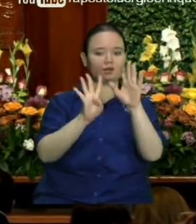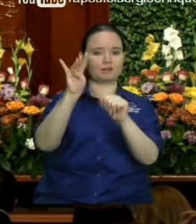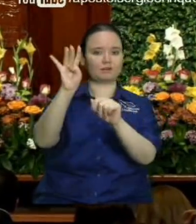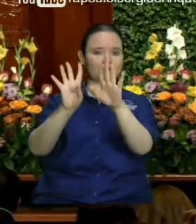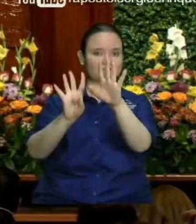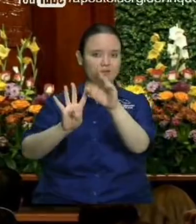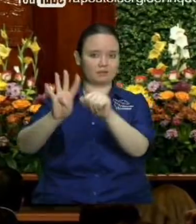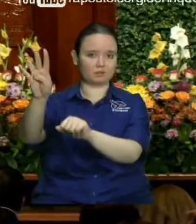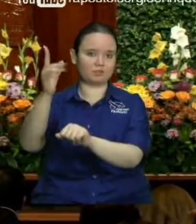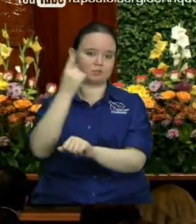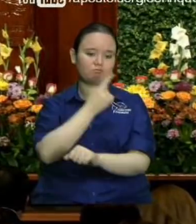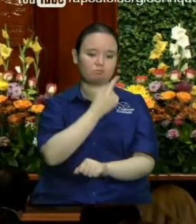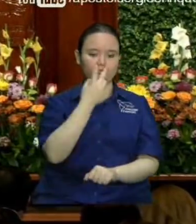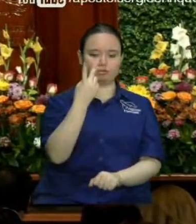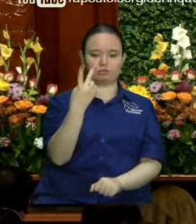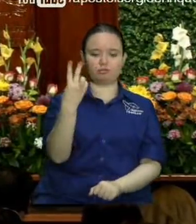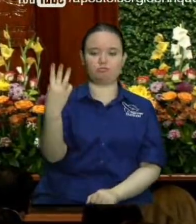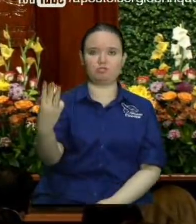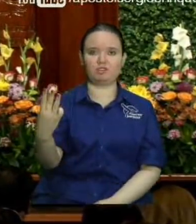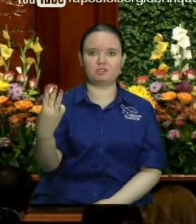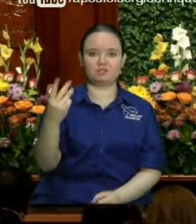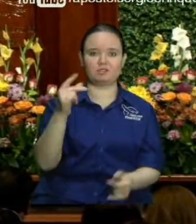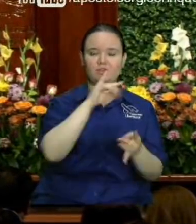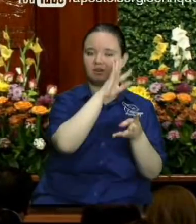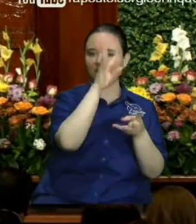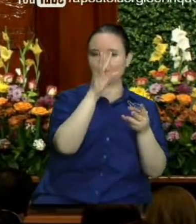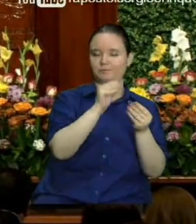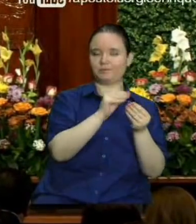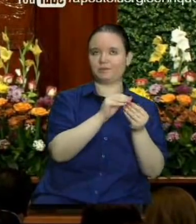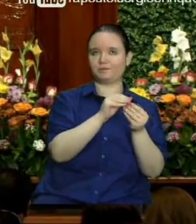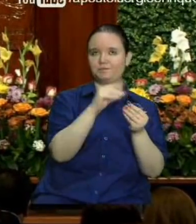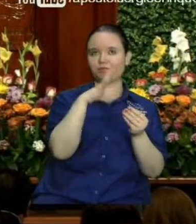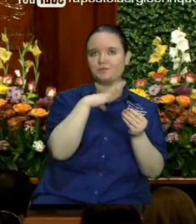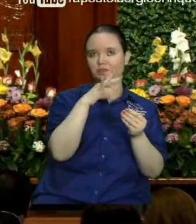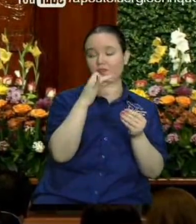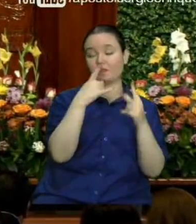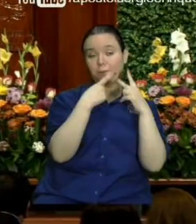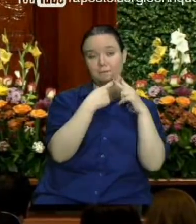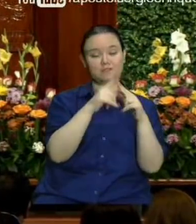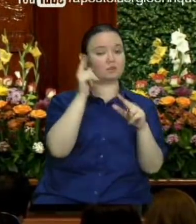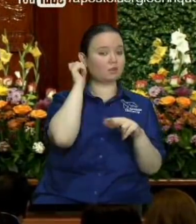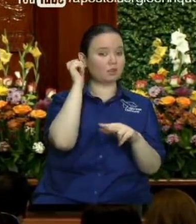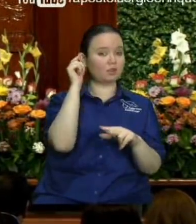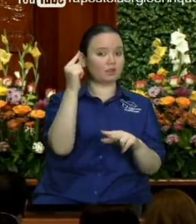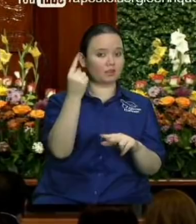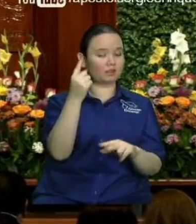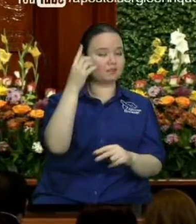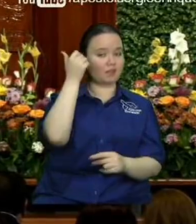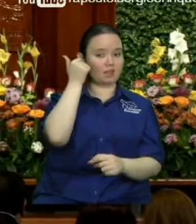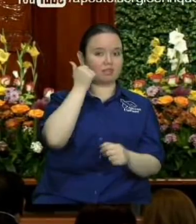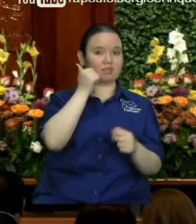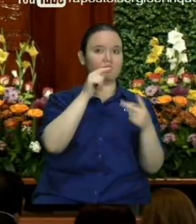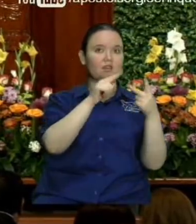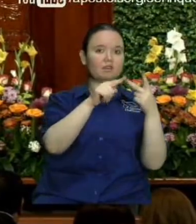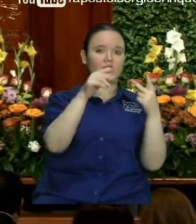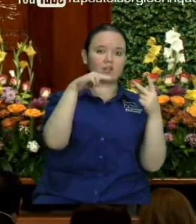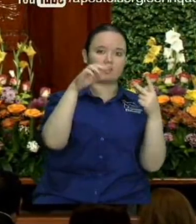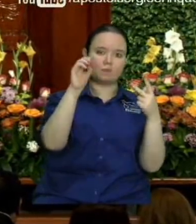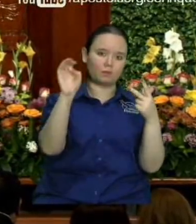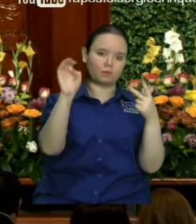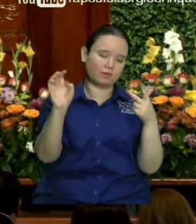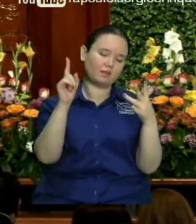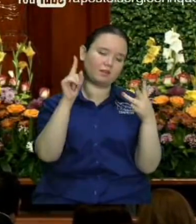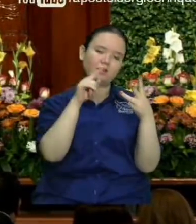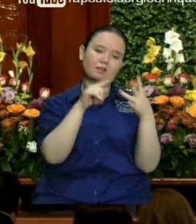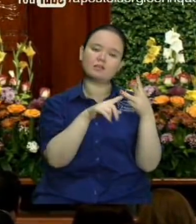tomando en cuenta yo, sino que yo vengo contando desde Génesis, vengo contando desde Adán, el primero, hasta Noé, el